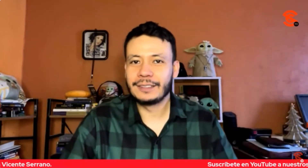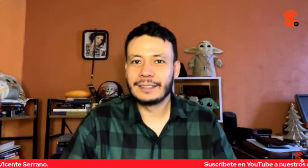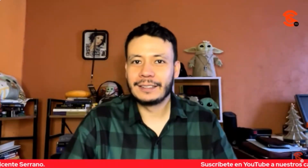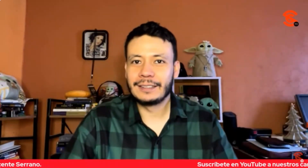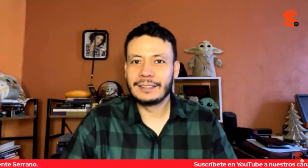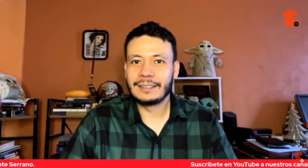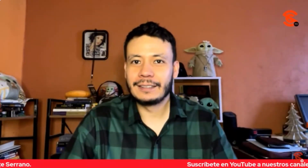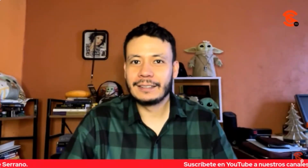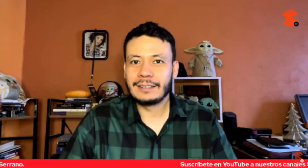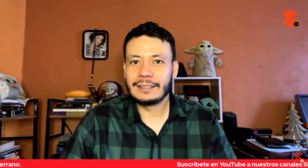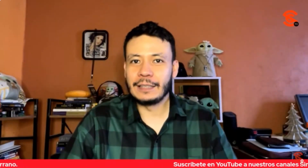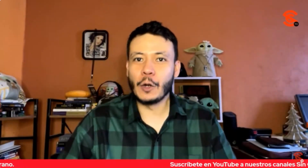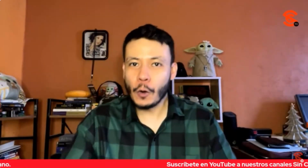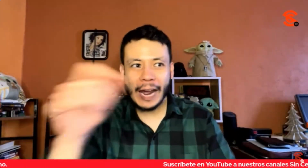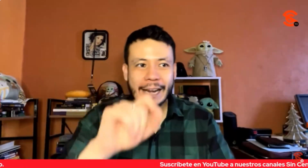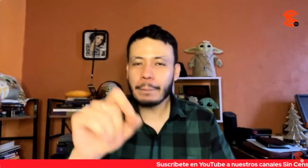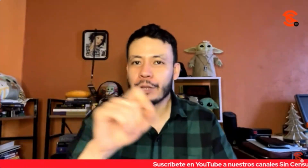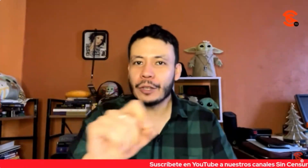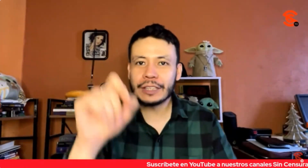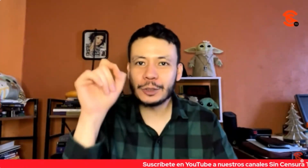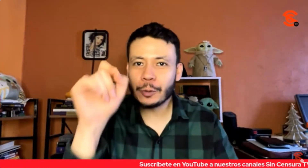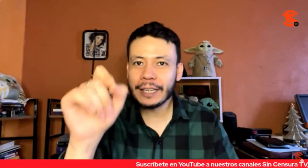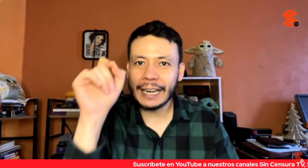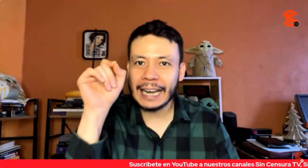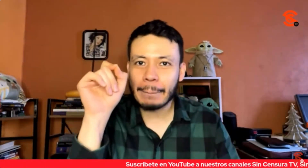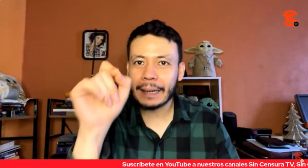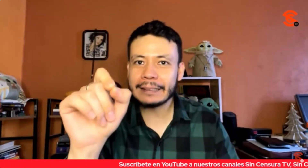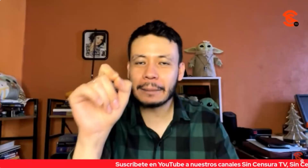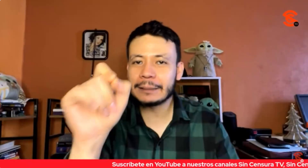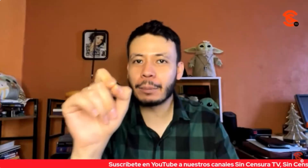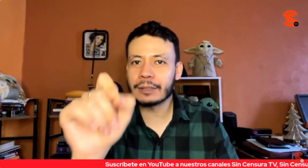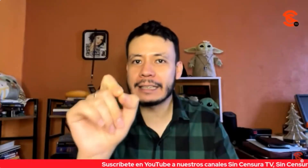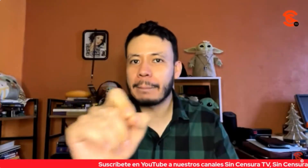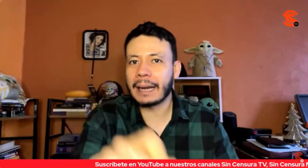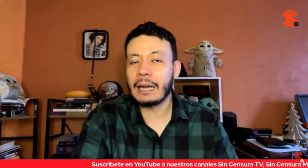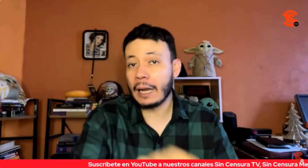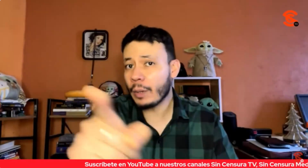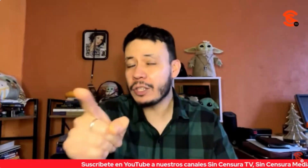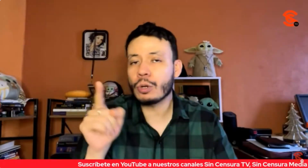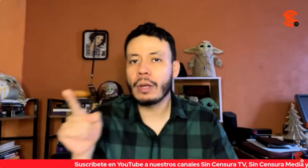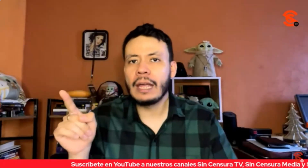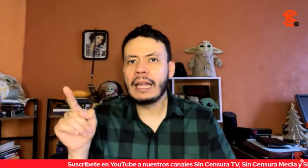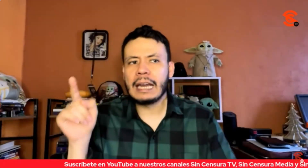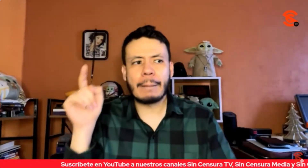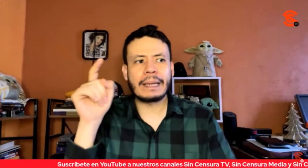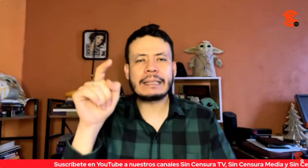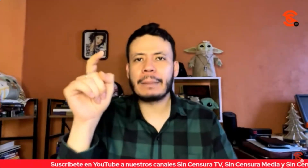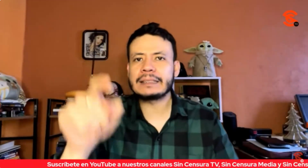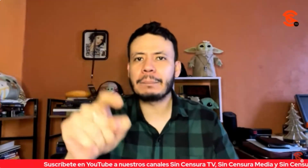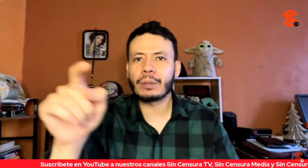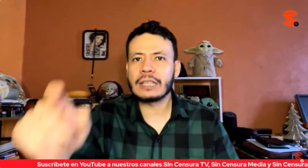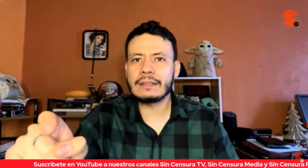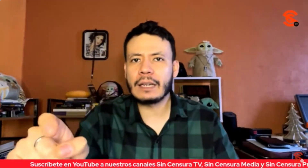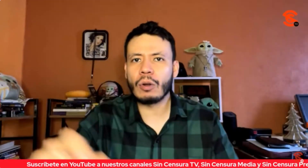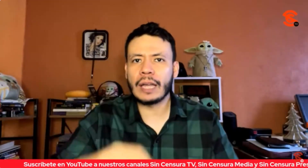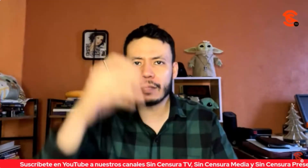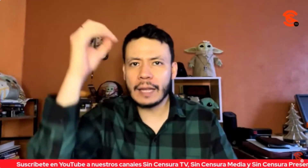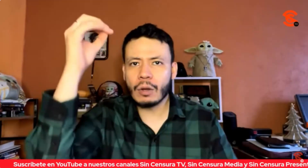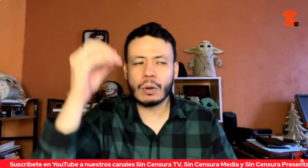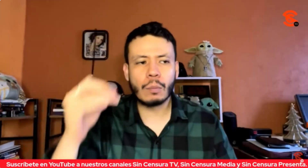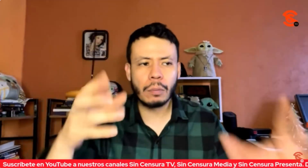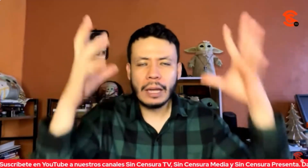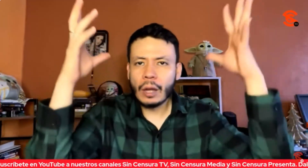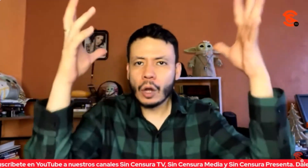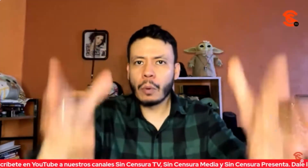honesto. Y no lo han podido destruir en la parte más importante para él. Él lo ha dicho. La parte más importante, lo